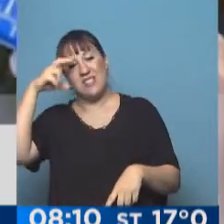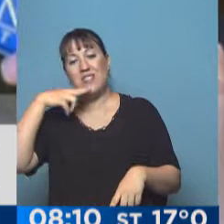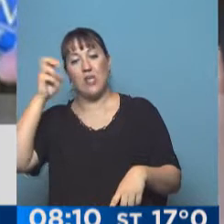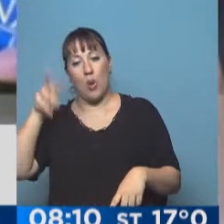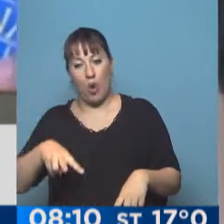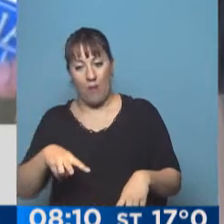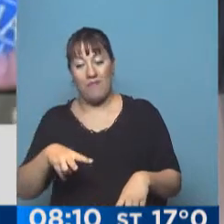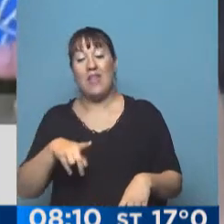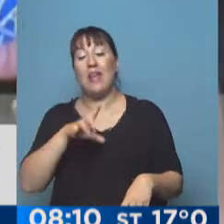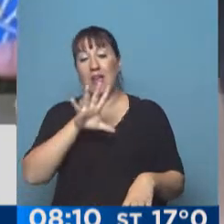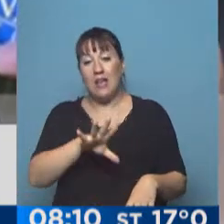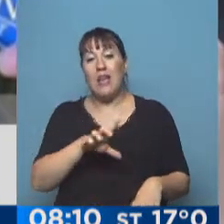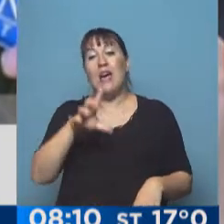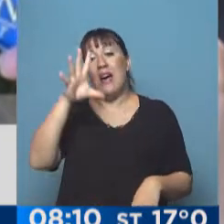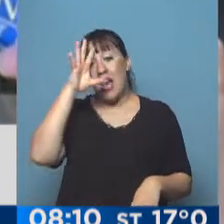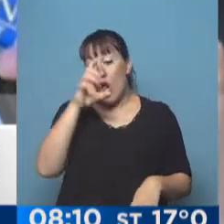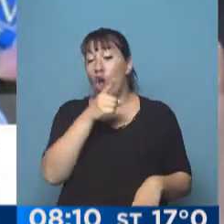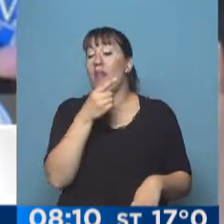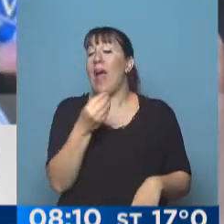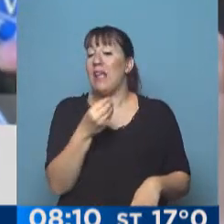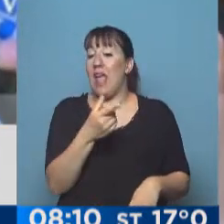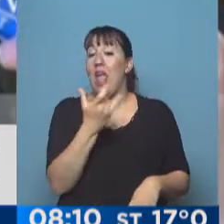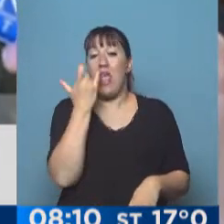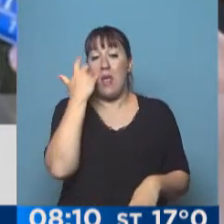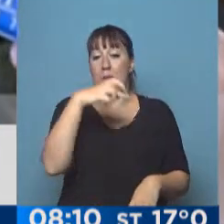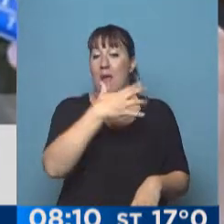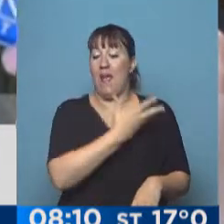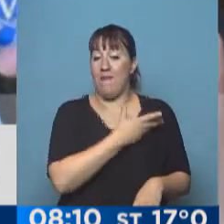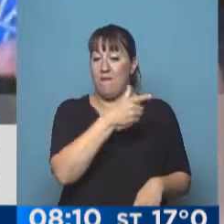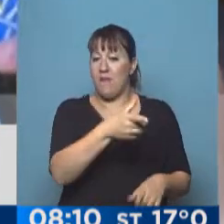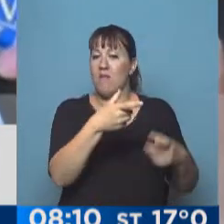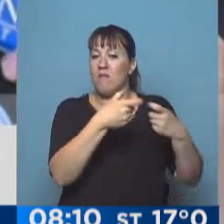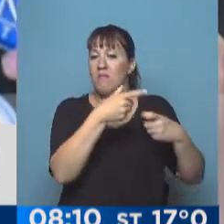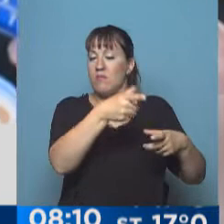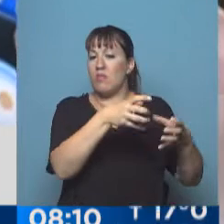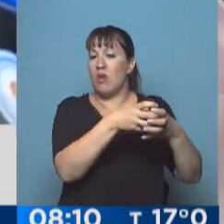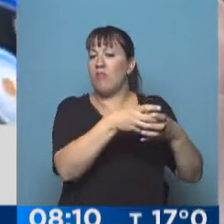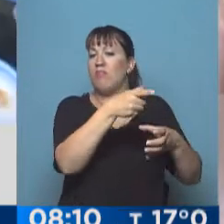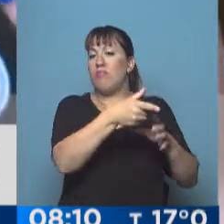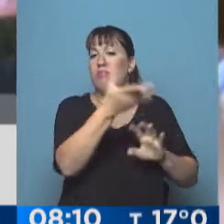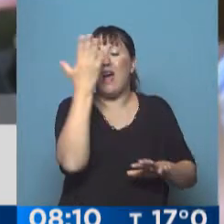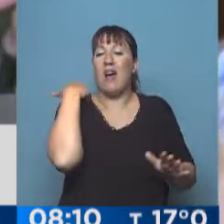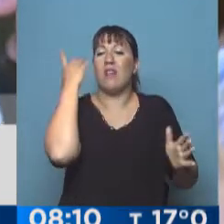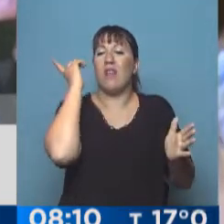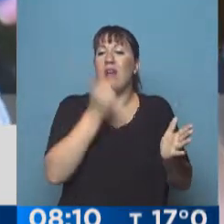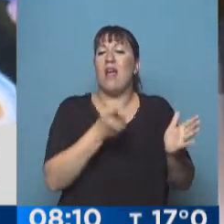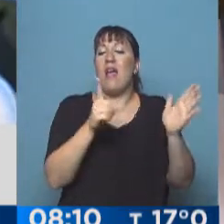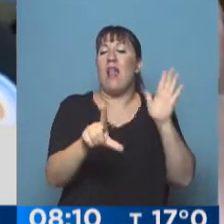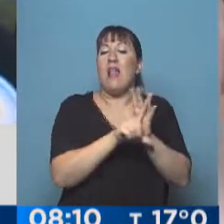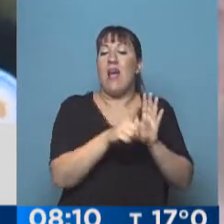recordemos que el pf es una sociedad que viene desempeñándose a partir de la sanción de la ley 26